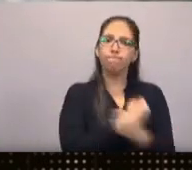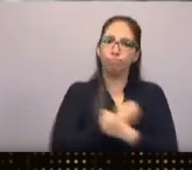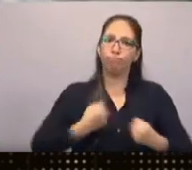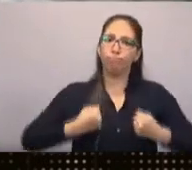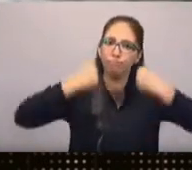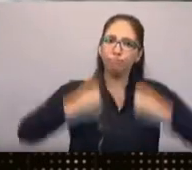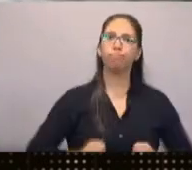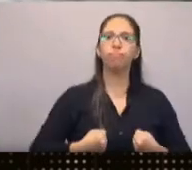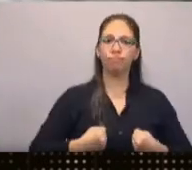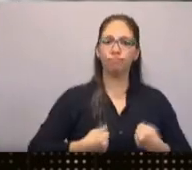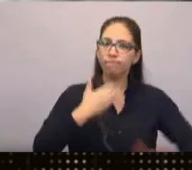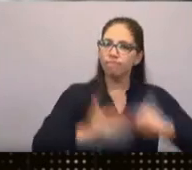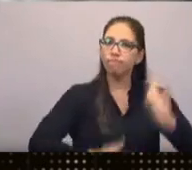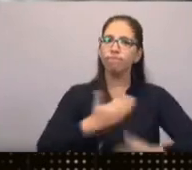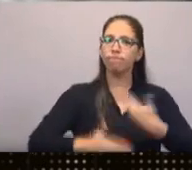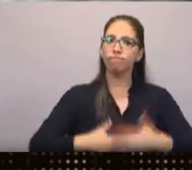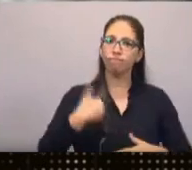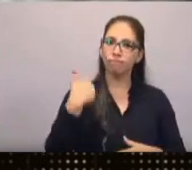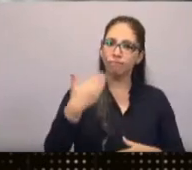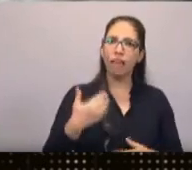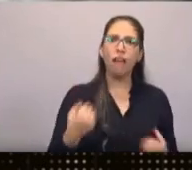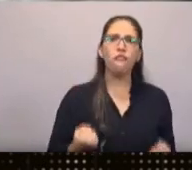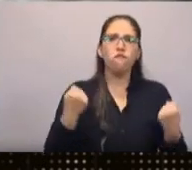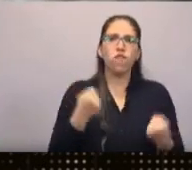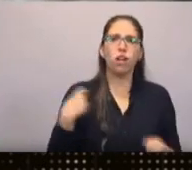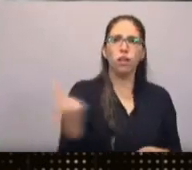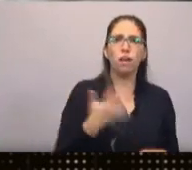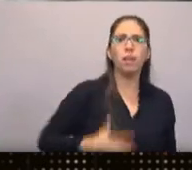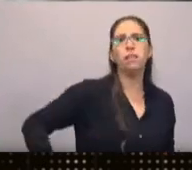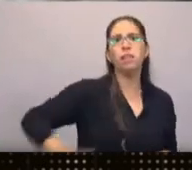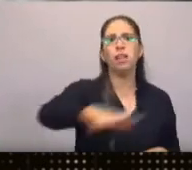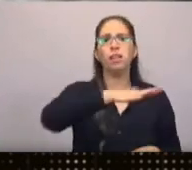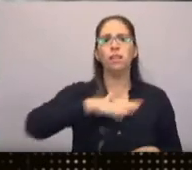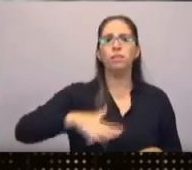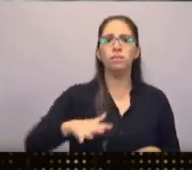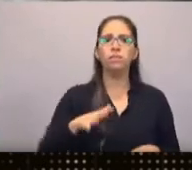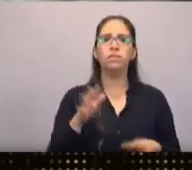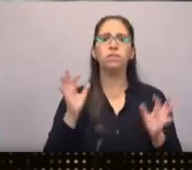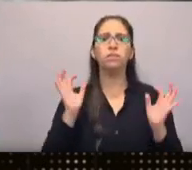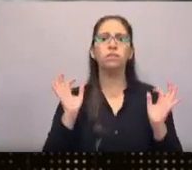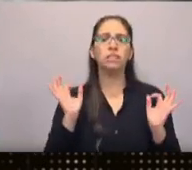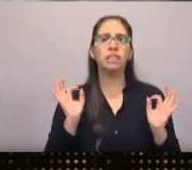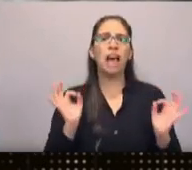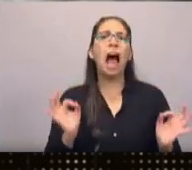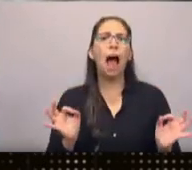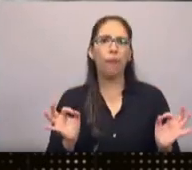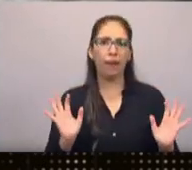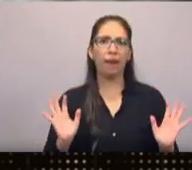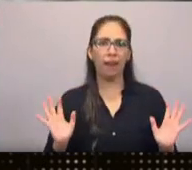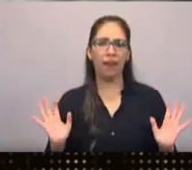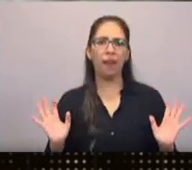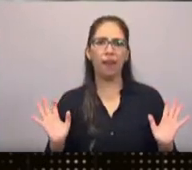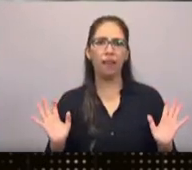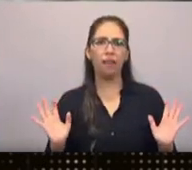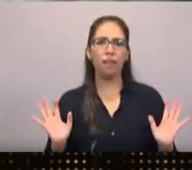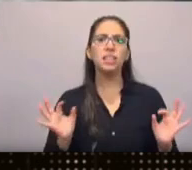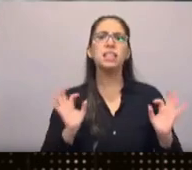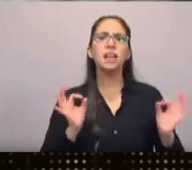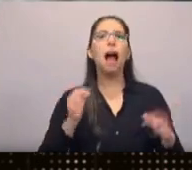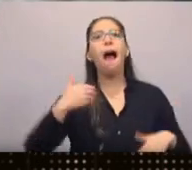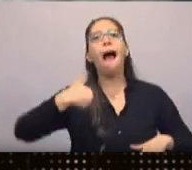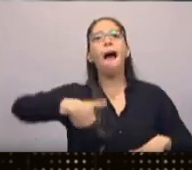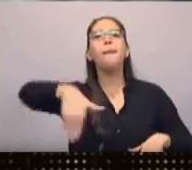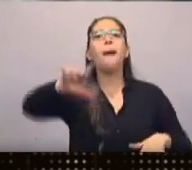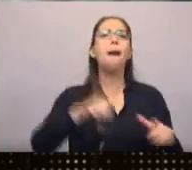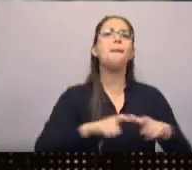pecho y vamos para adelante es un esfuerzo de un pueblo que sabe muy bien que no es verdad que que esto se va a arreglar